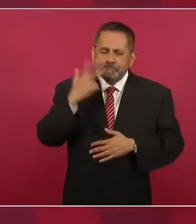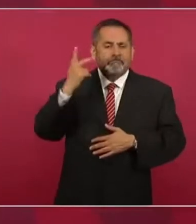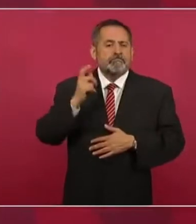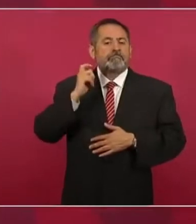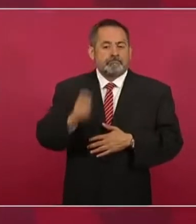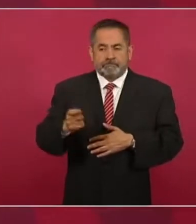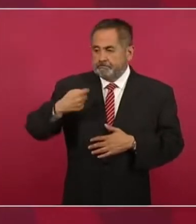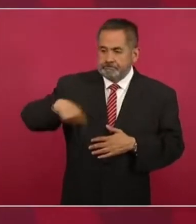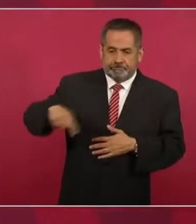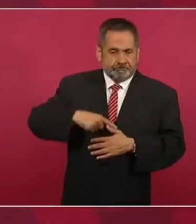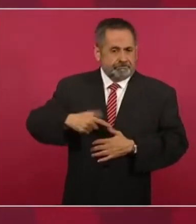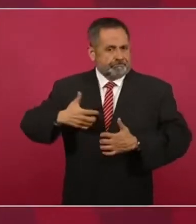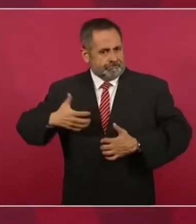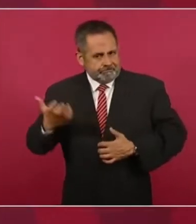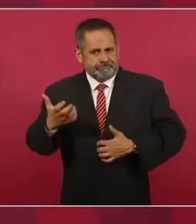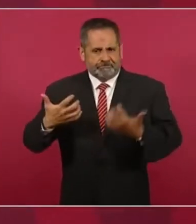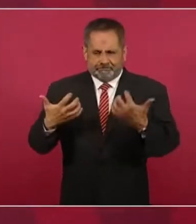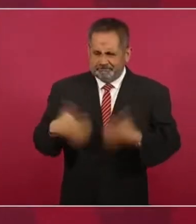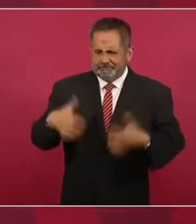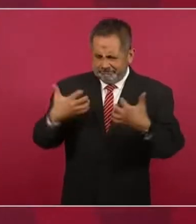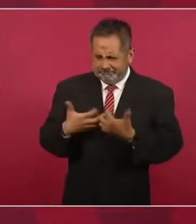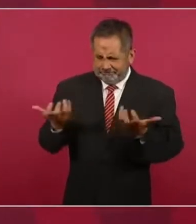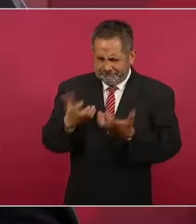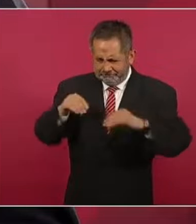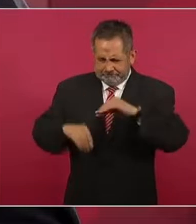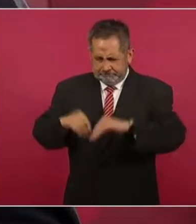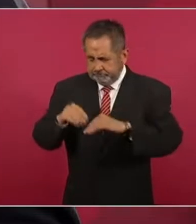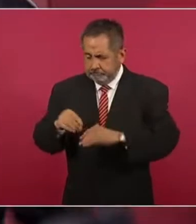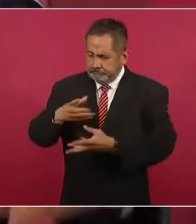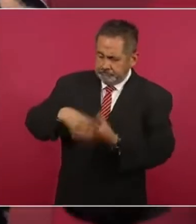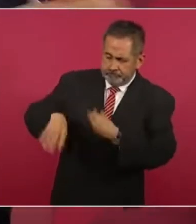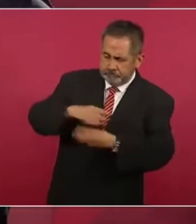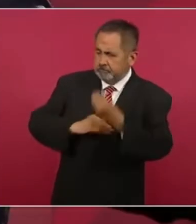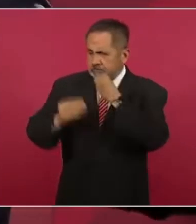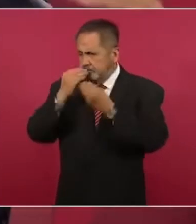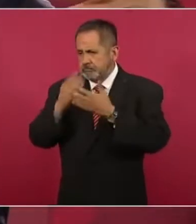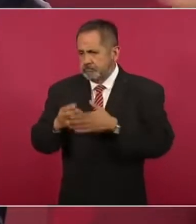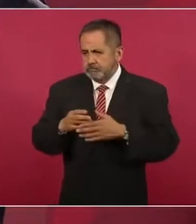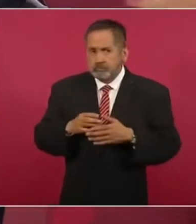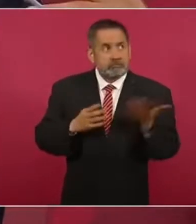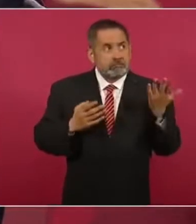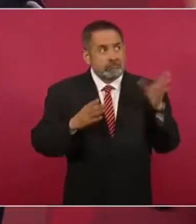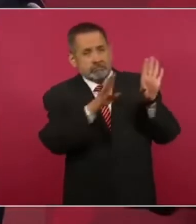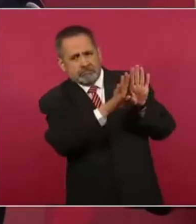es producir lo que consumimos, sin cerrarnos